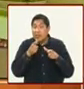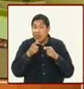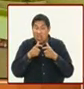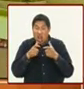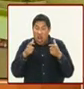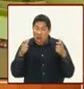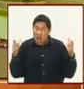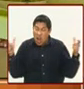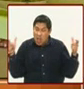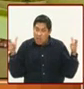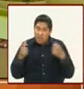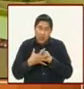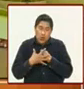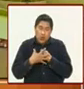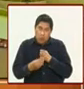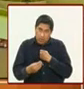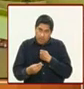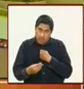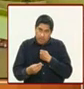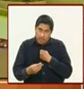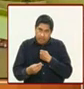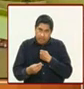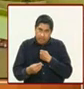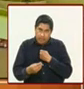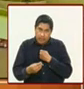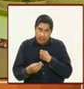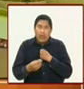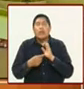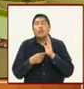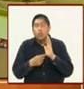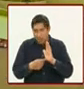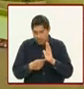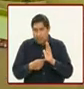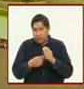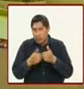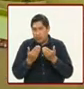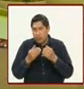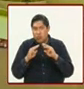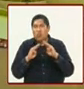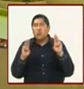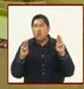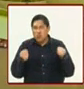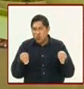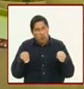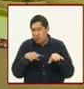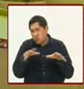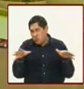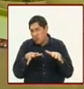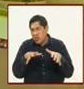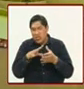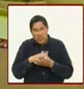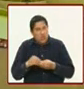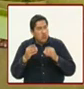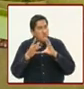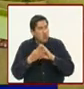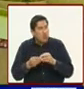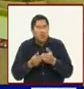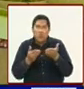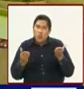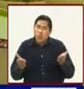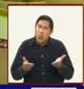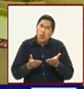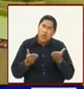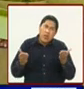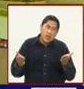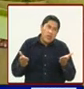récord Guinness está precisamente ya y como un muestrario, como un museo, más o menos. Correcto. Contando la historia de dónde